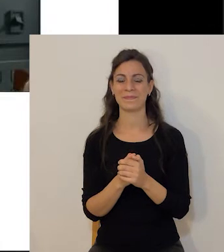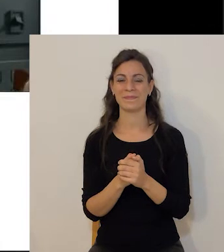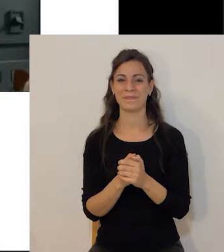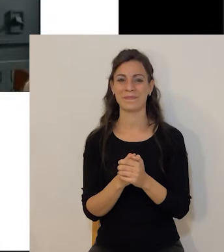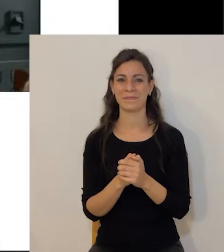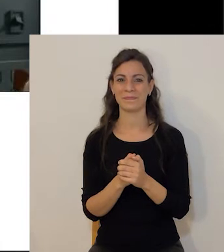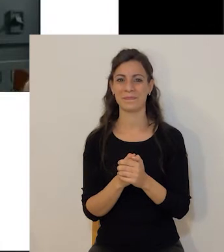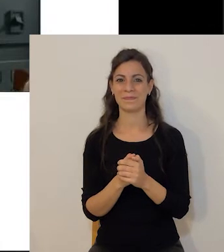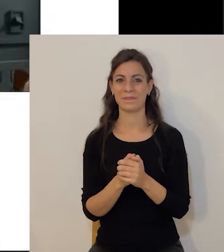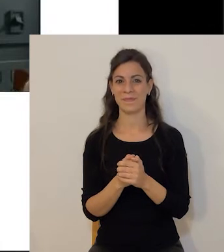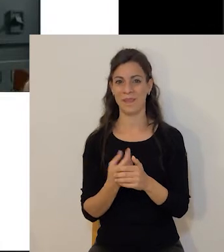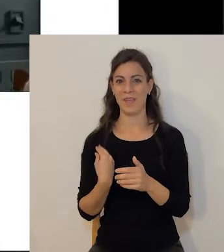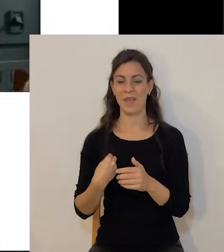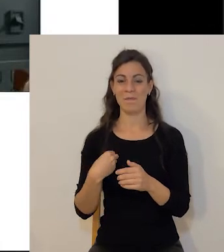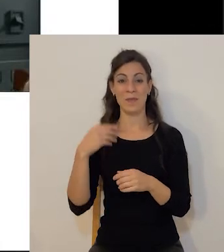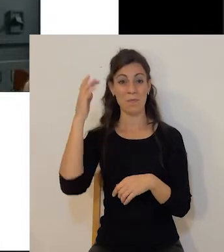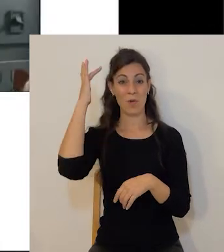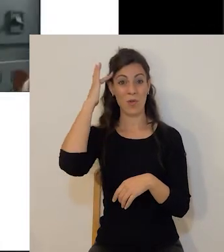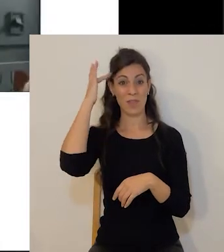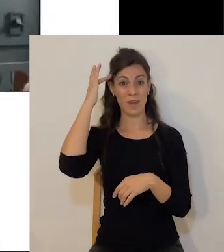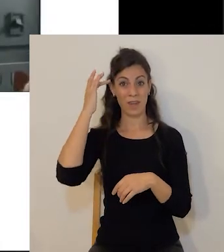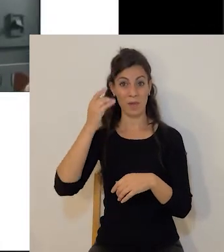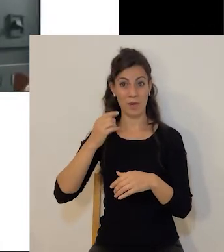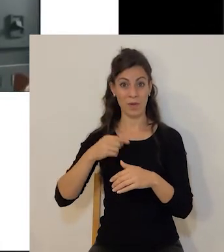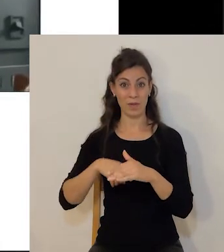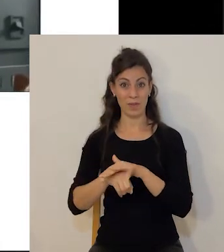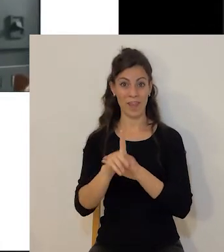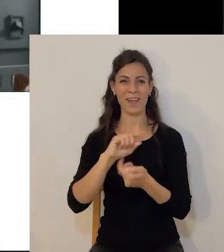lo que segrega nuestro cerebro.